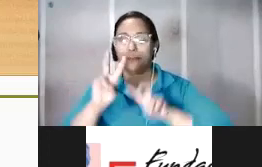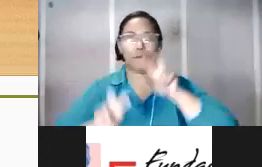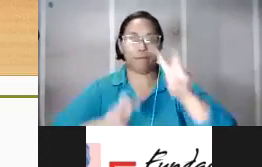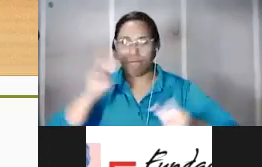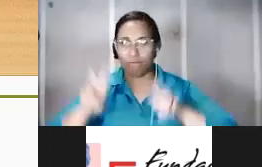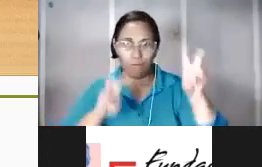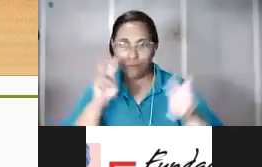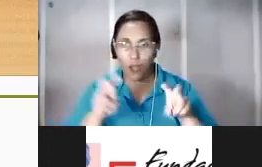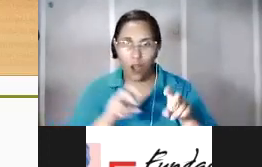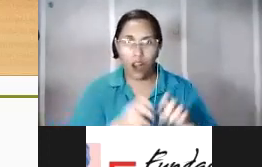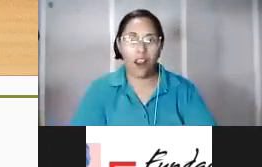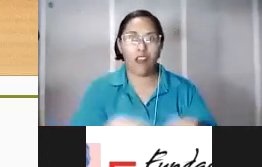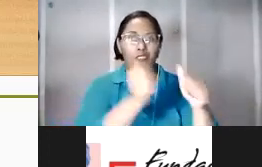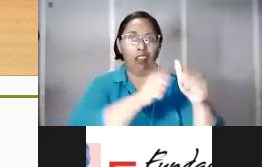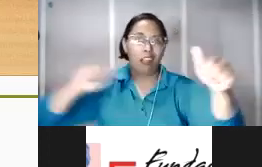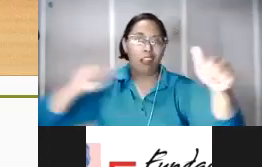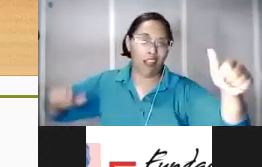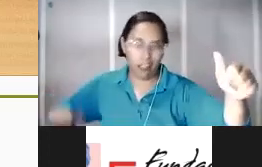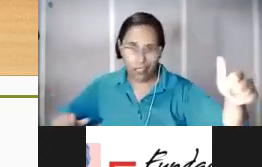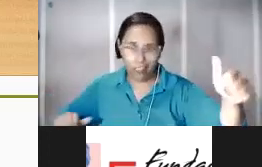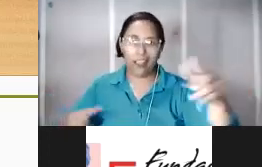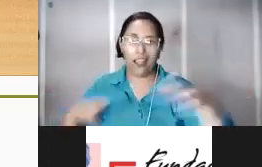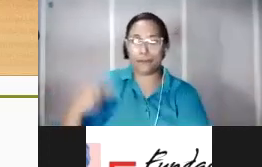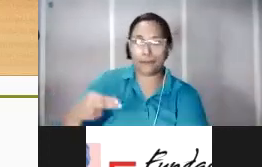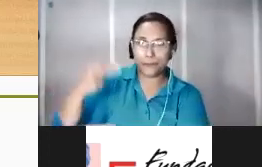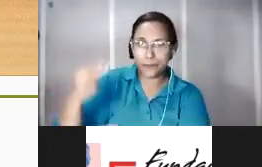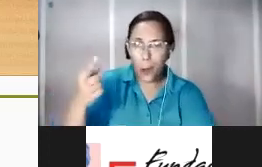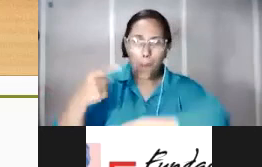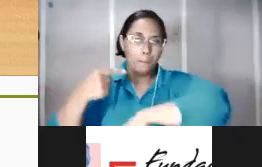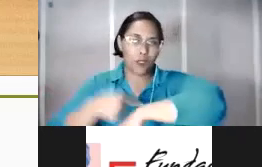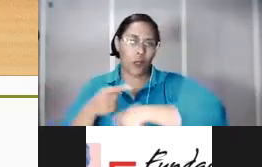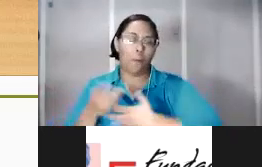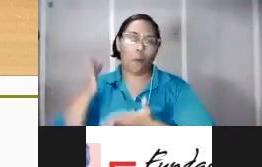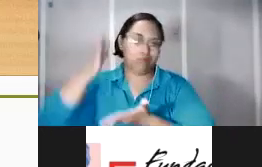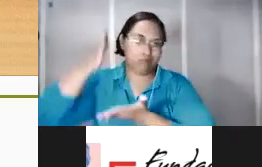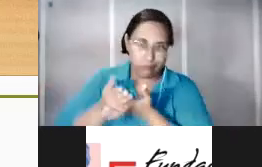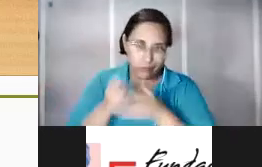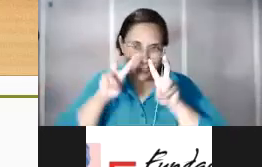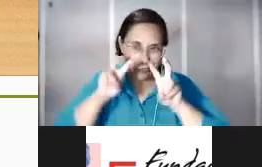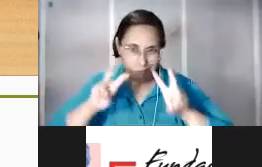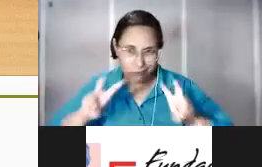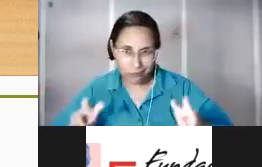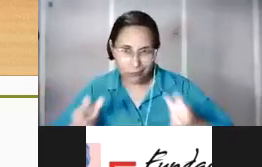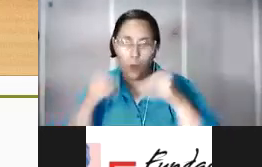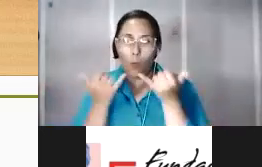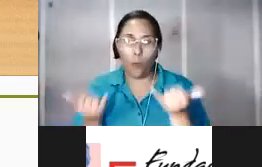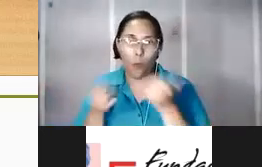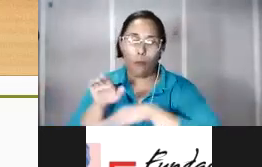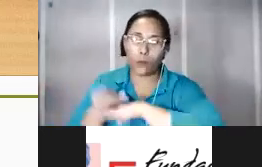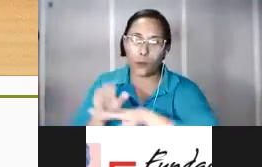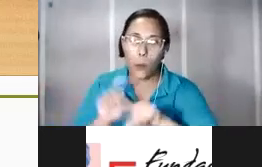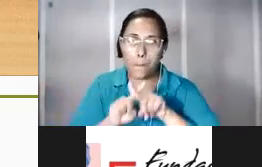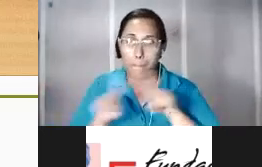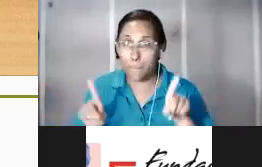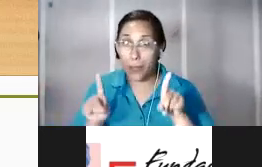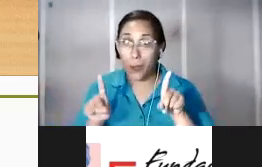larguísima historia que por cuestiones de tiempo no podemos detenernos a analizar en esta noche. Pero hay una